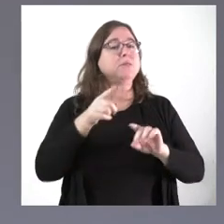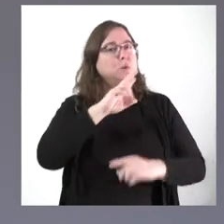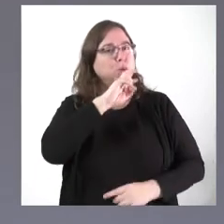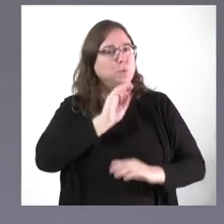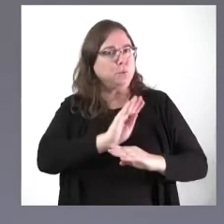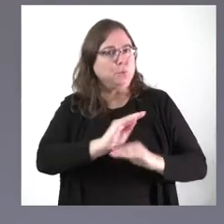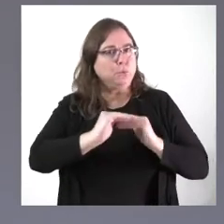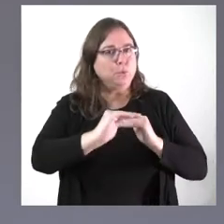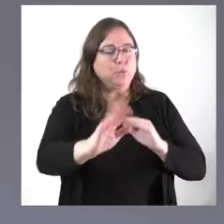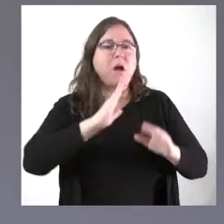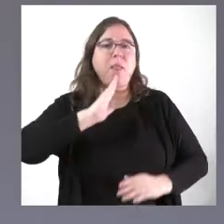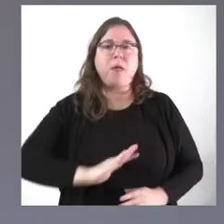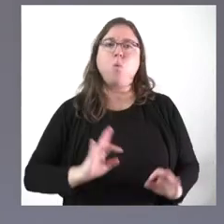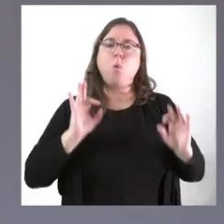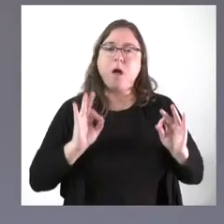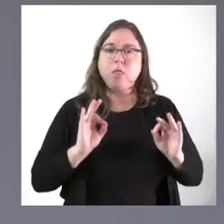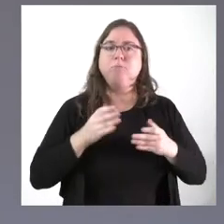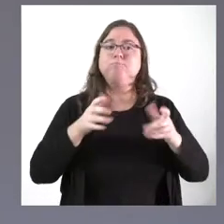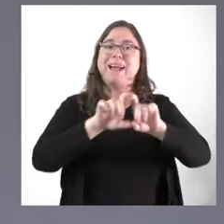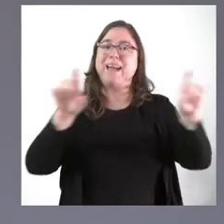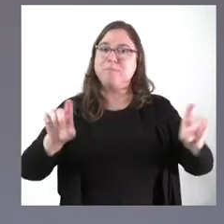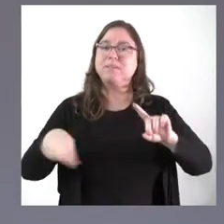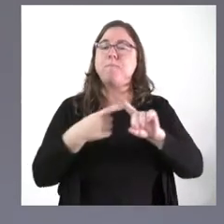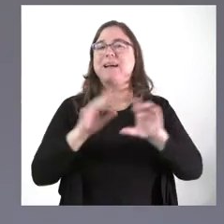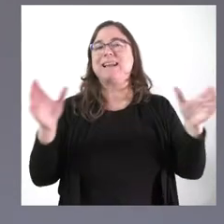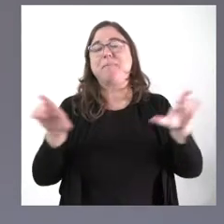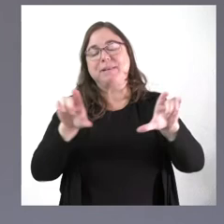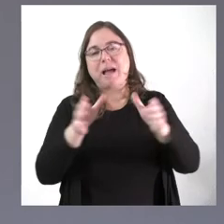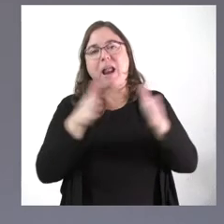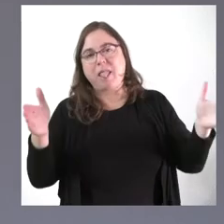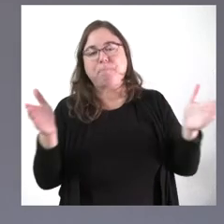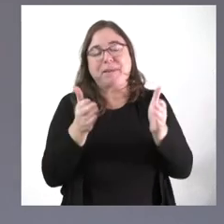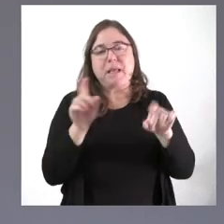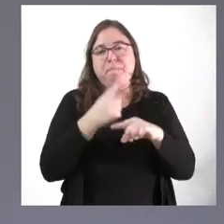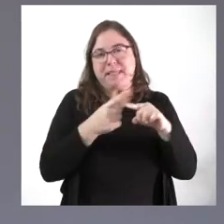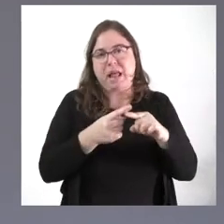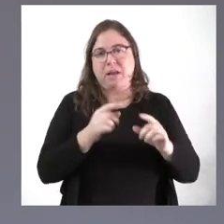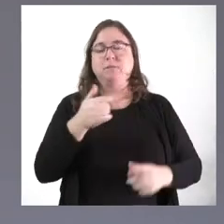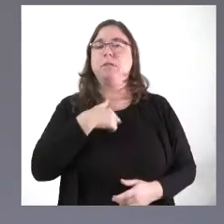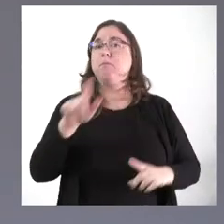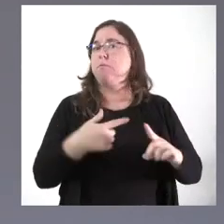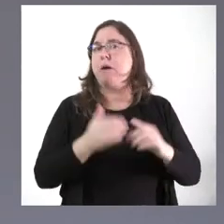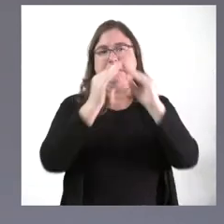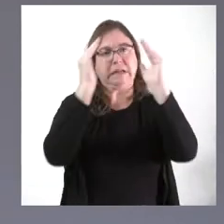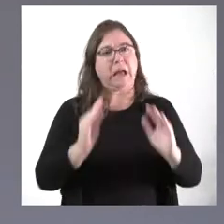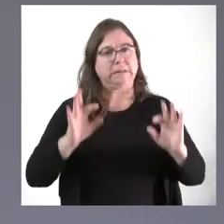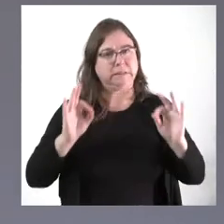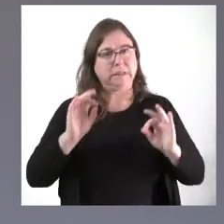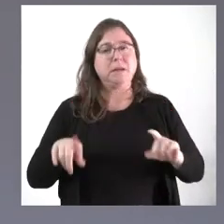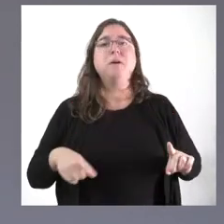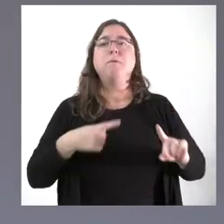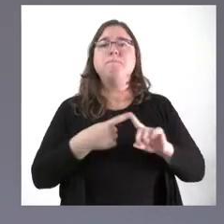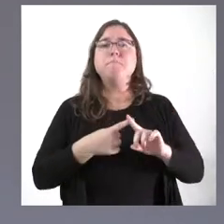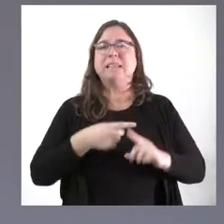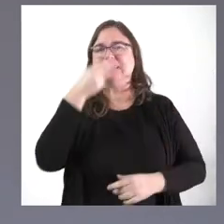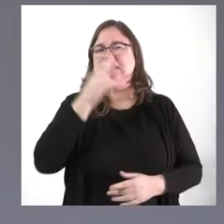de adecuada viabilidad a las empresas y las pequeñas y medianas empresas de los territorios afectados Y por supuesto las viviendas afectadas y